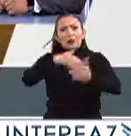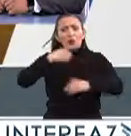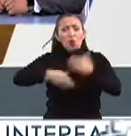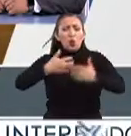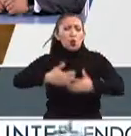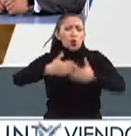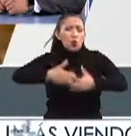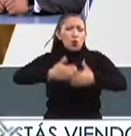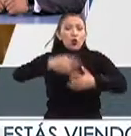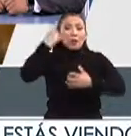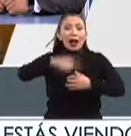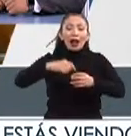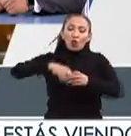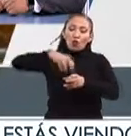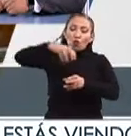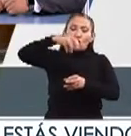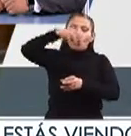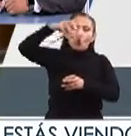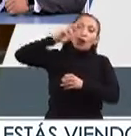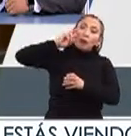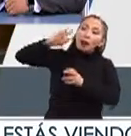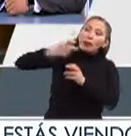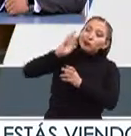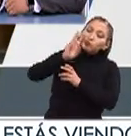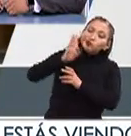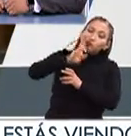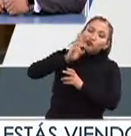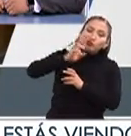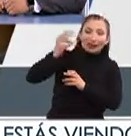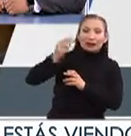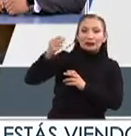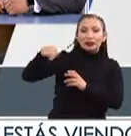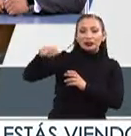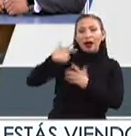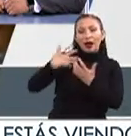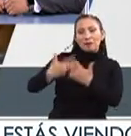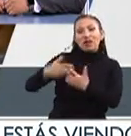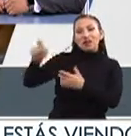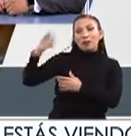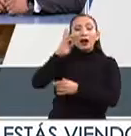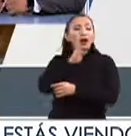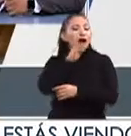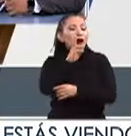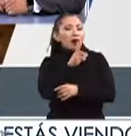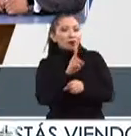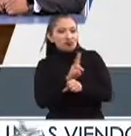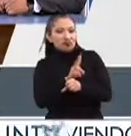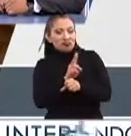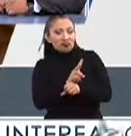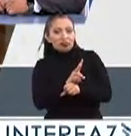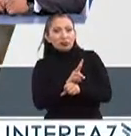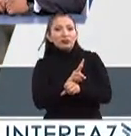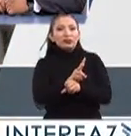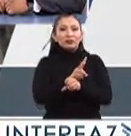revoluciones para llegar a los niveles de emisión que necesita en este caso el dinamómetro